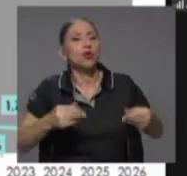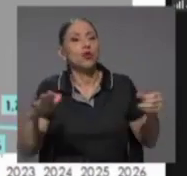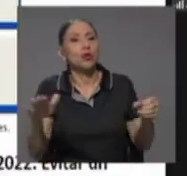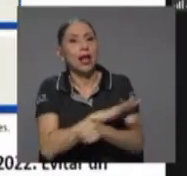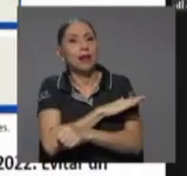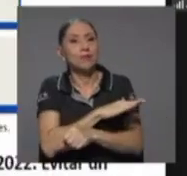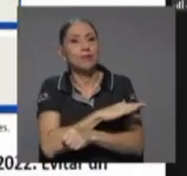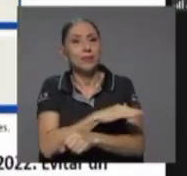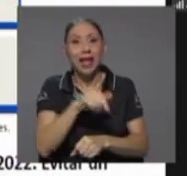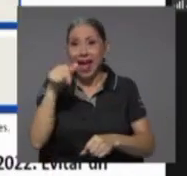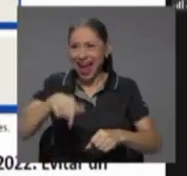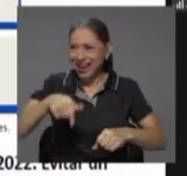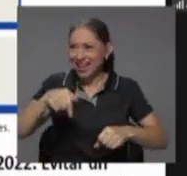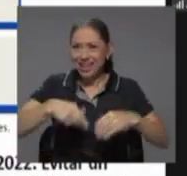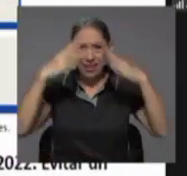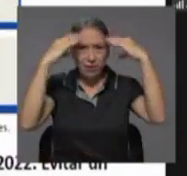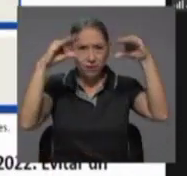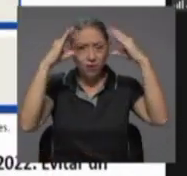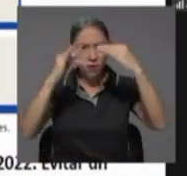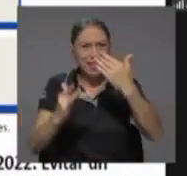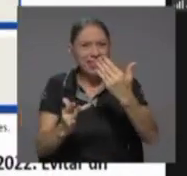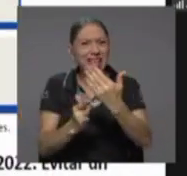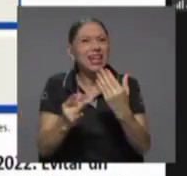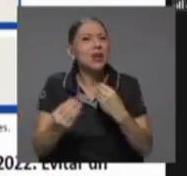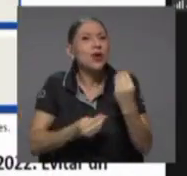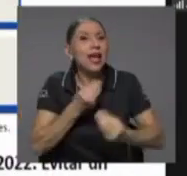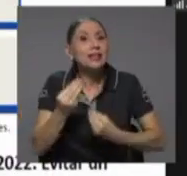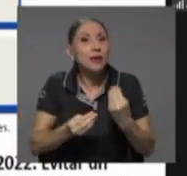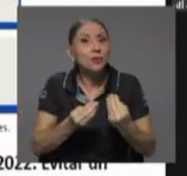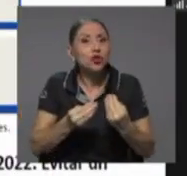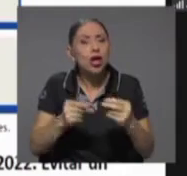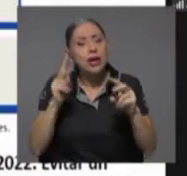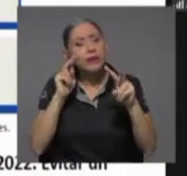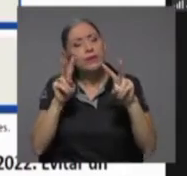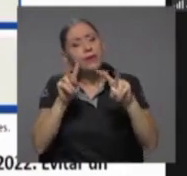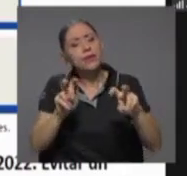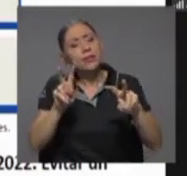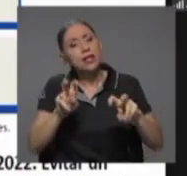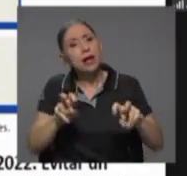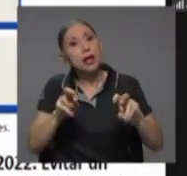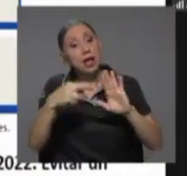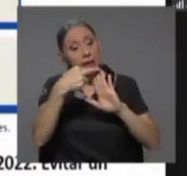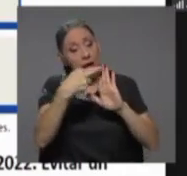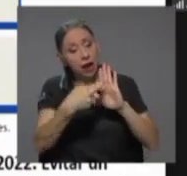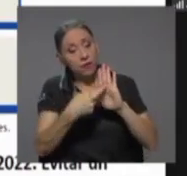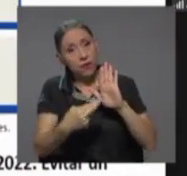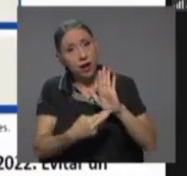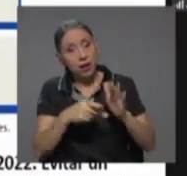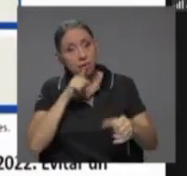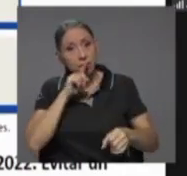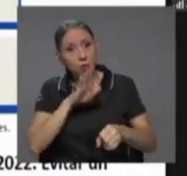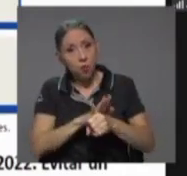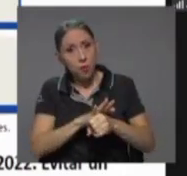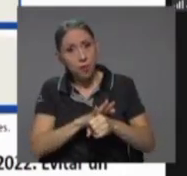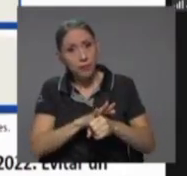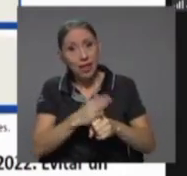informe técnico lo que hacemos es revisar el cumplimiento de esa regla, ¿verdad? Que estaba en un crecimiento